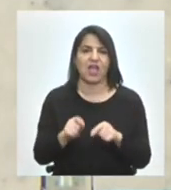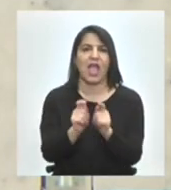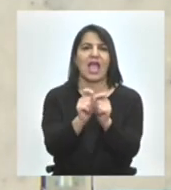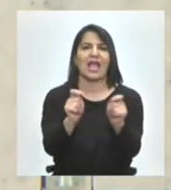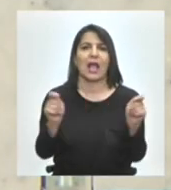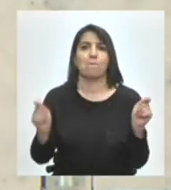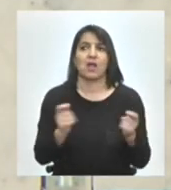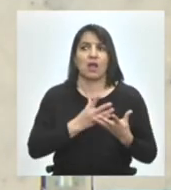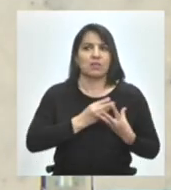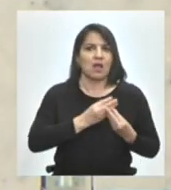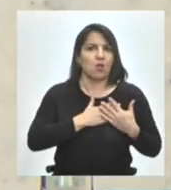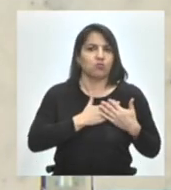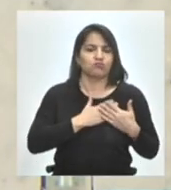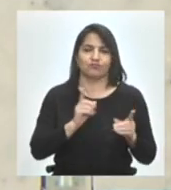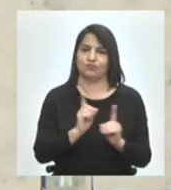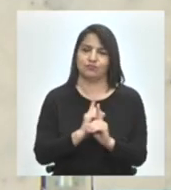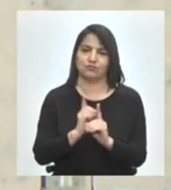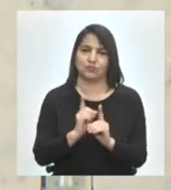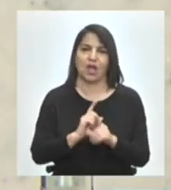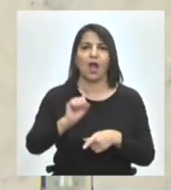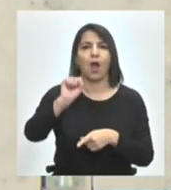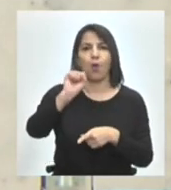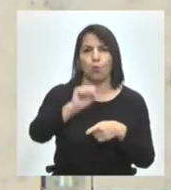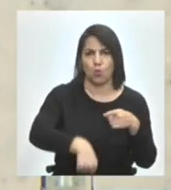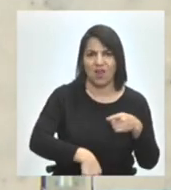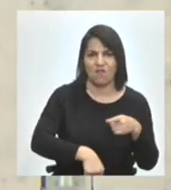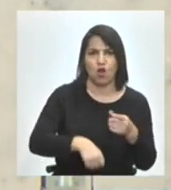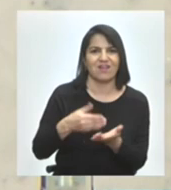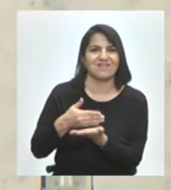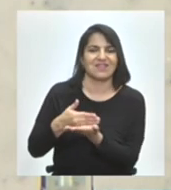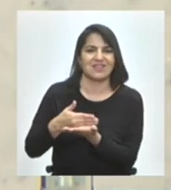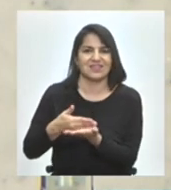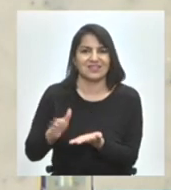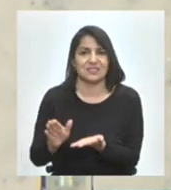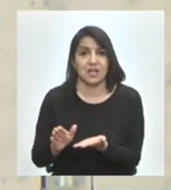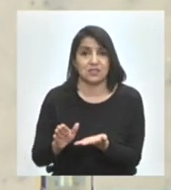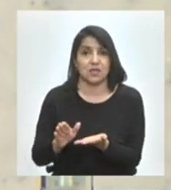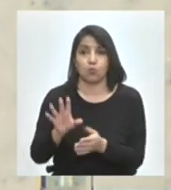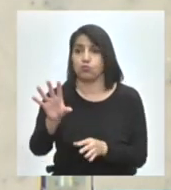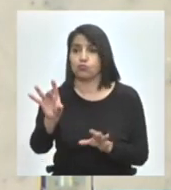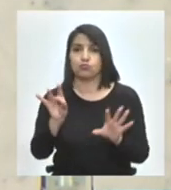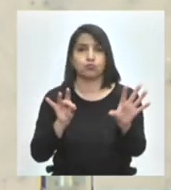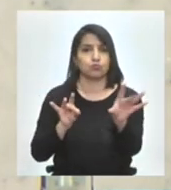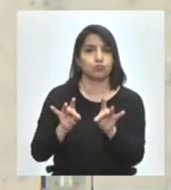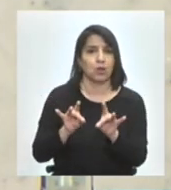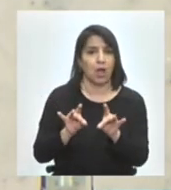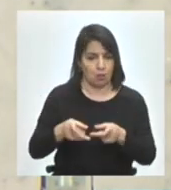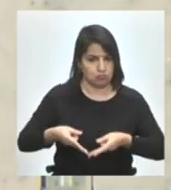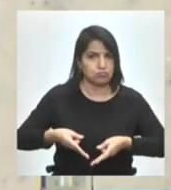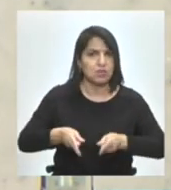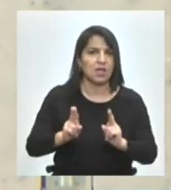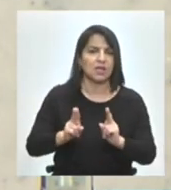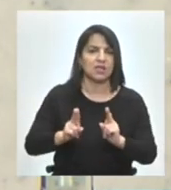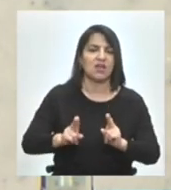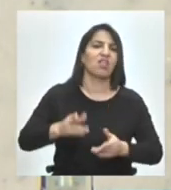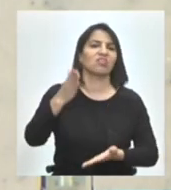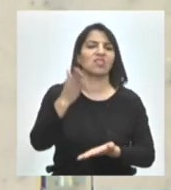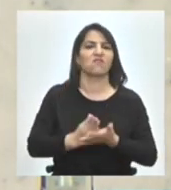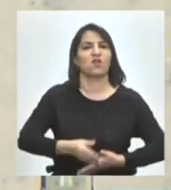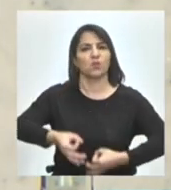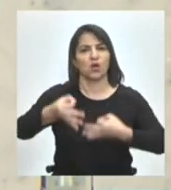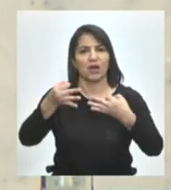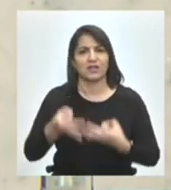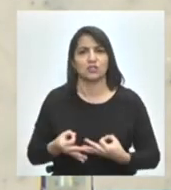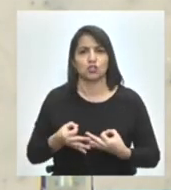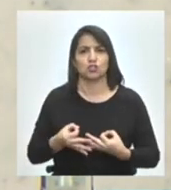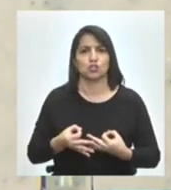del terror. El apruebo y el rechazo son opciones legítimas y tenemos que garantizar que ninguna